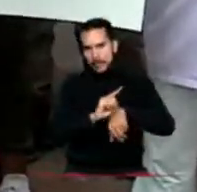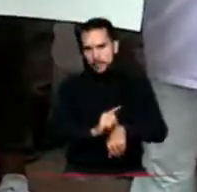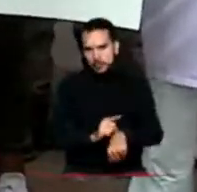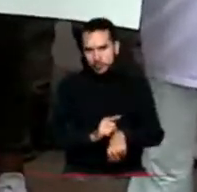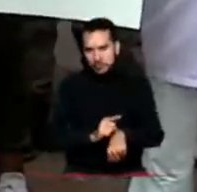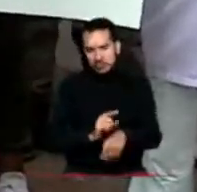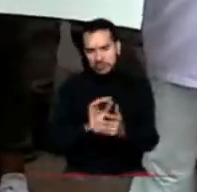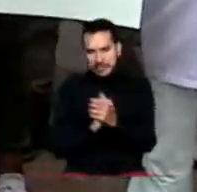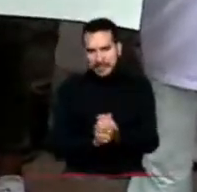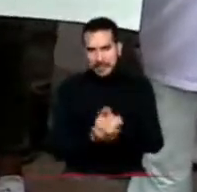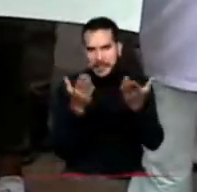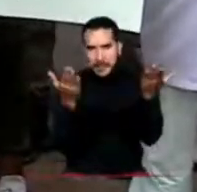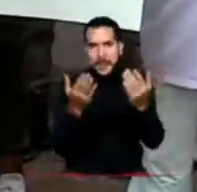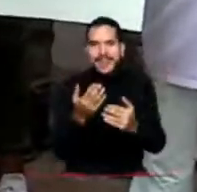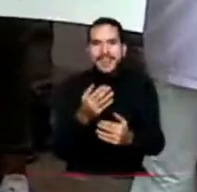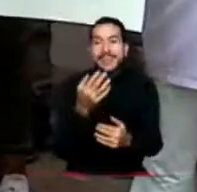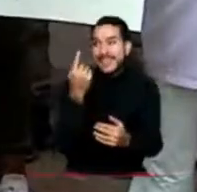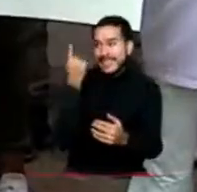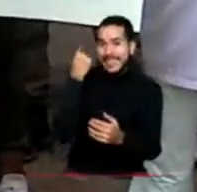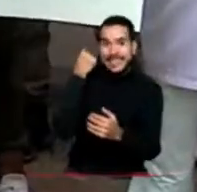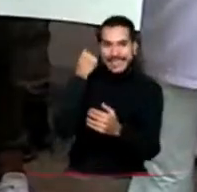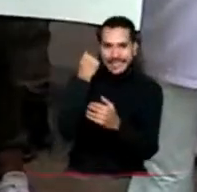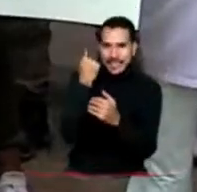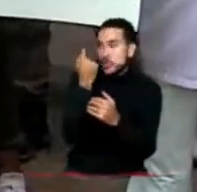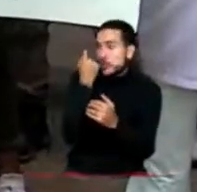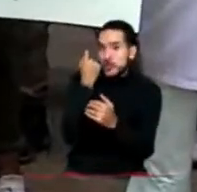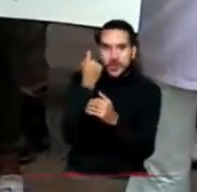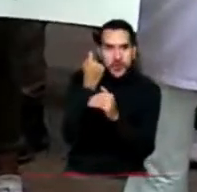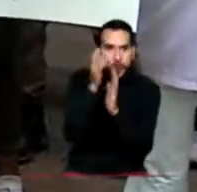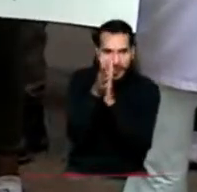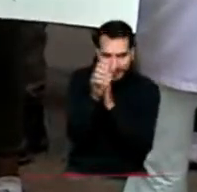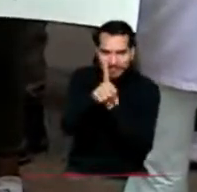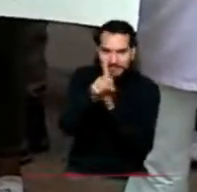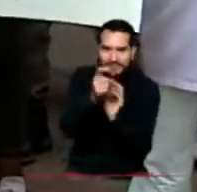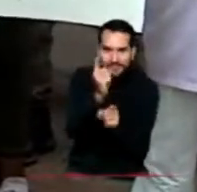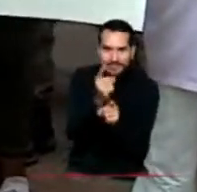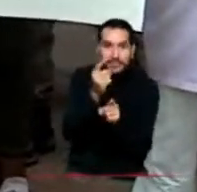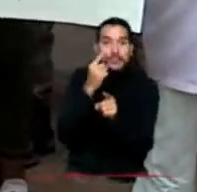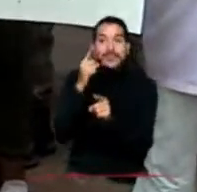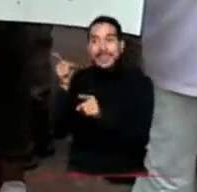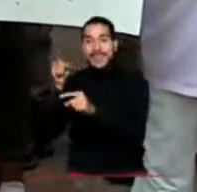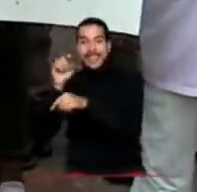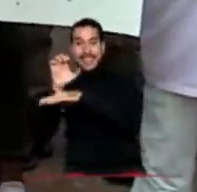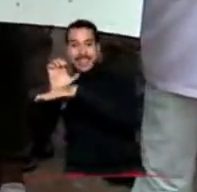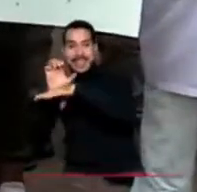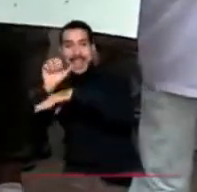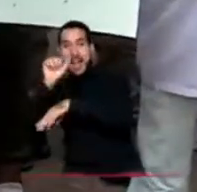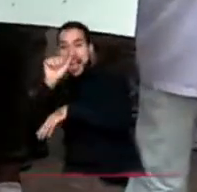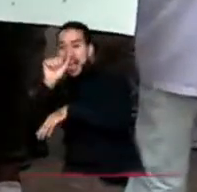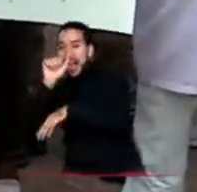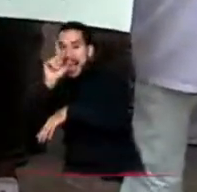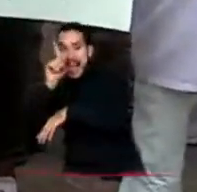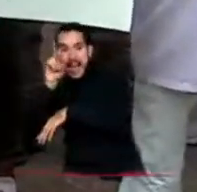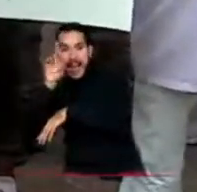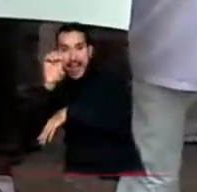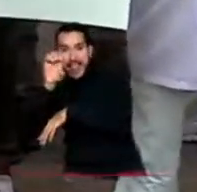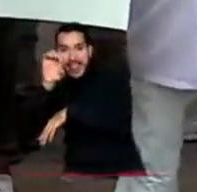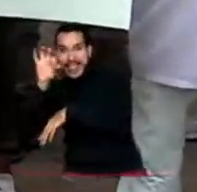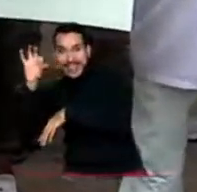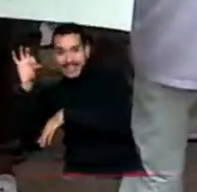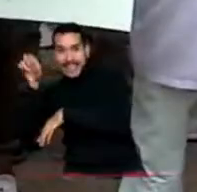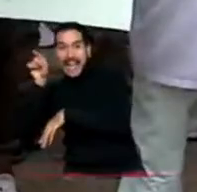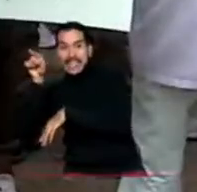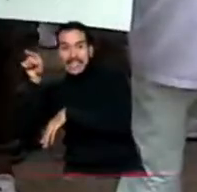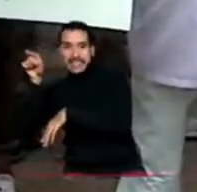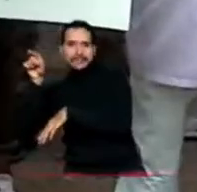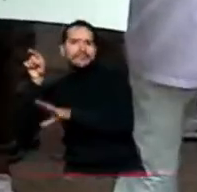que les decíamos hace unos minuticos, el ADRES consignó solo 650 millones de los 5 mil